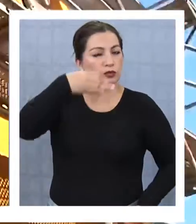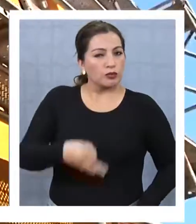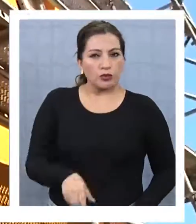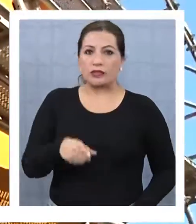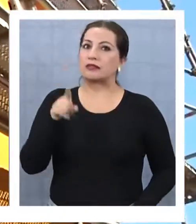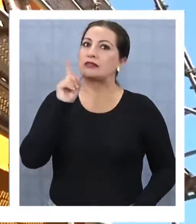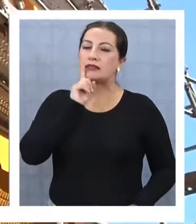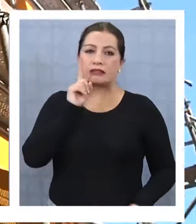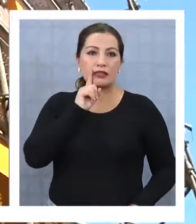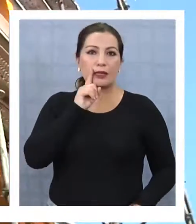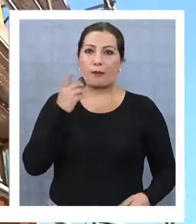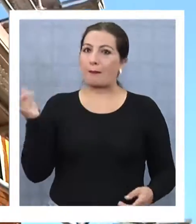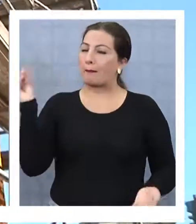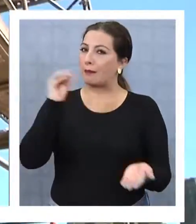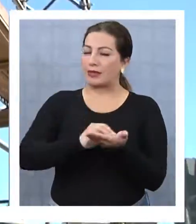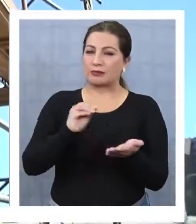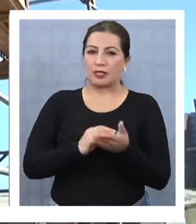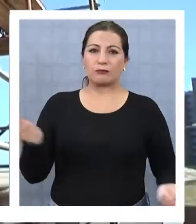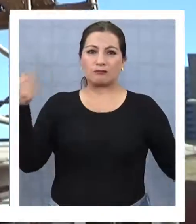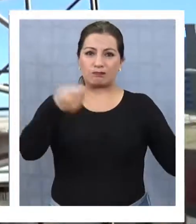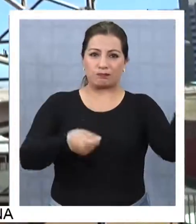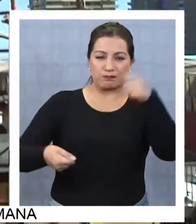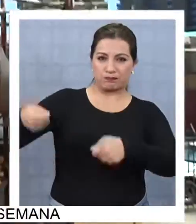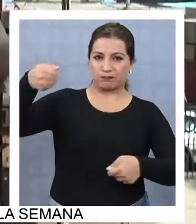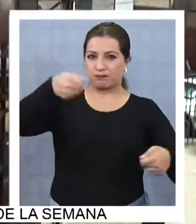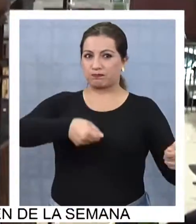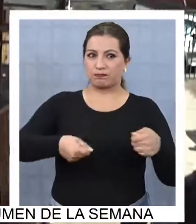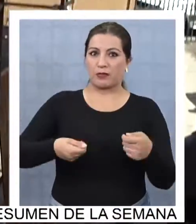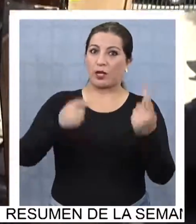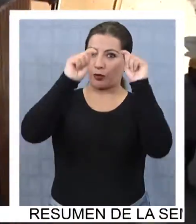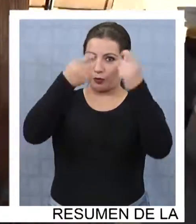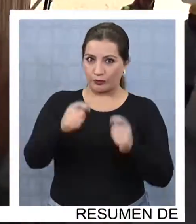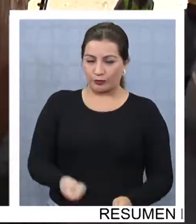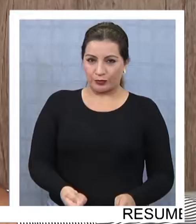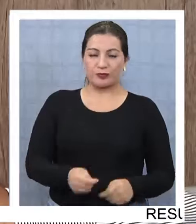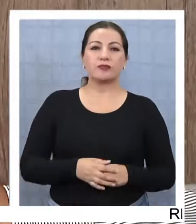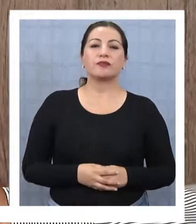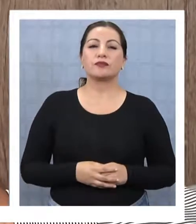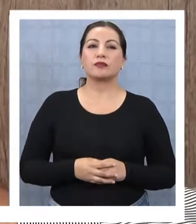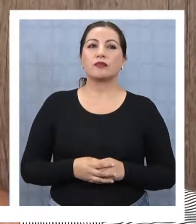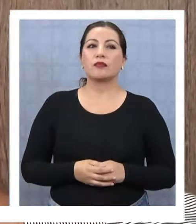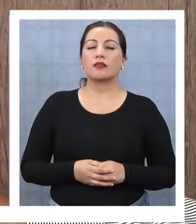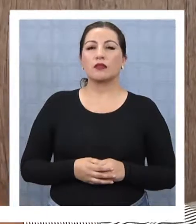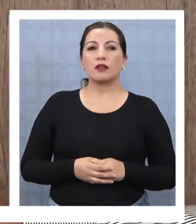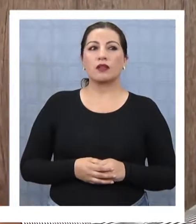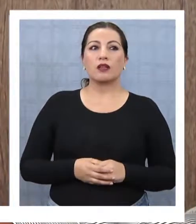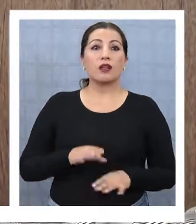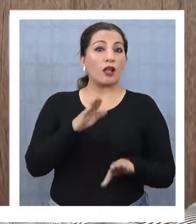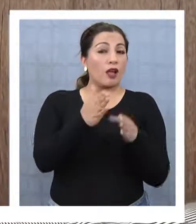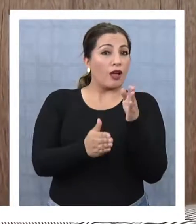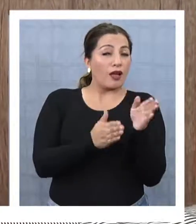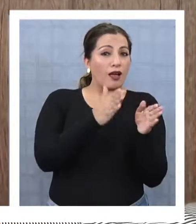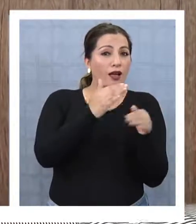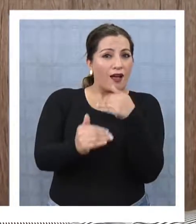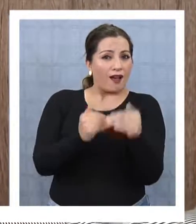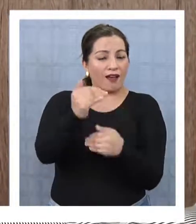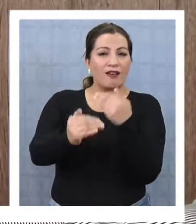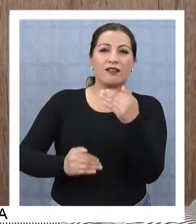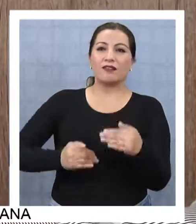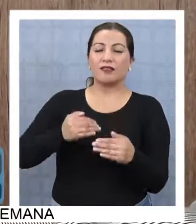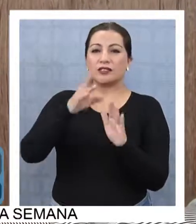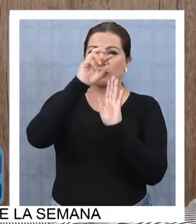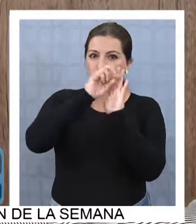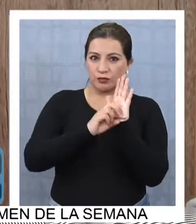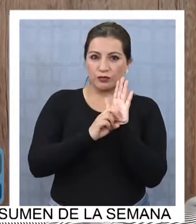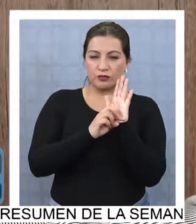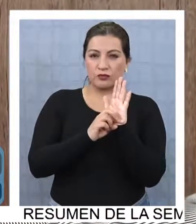seguir inyectando nuevos recursos durante los periodos presupuestarios. Conforme avanzan los proyectos se van viendo,